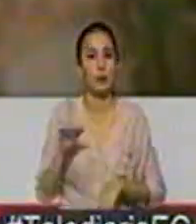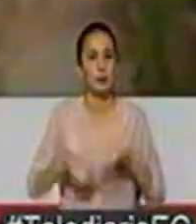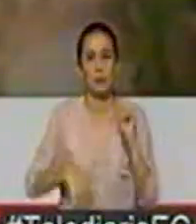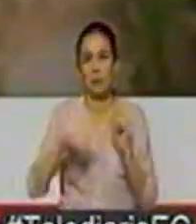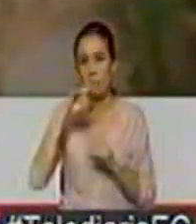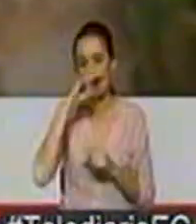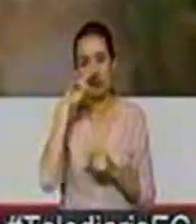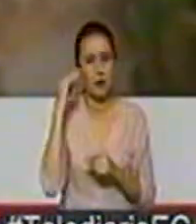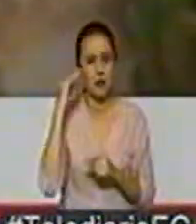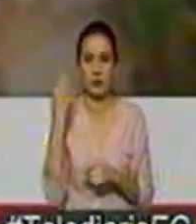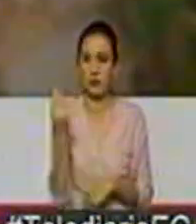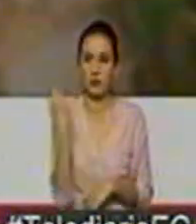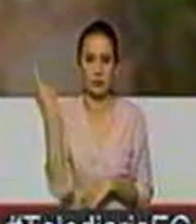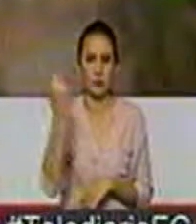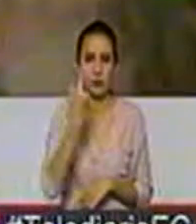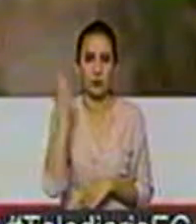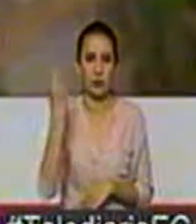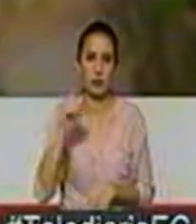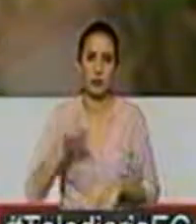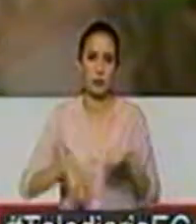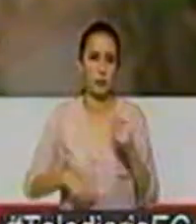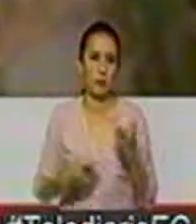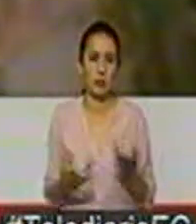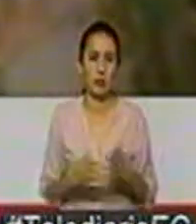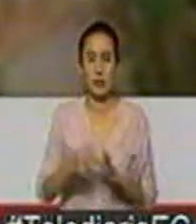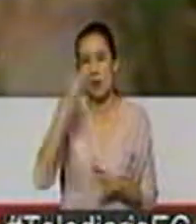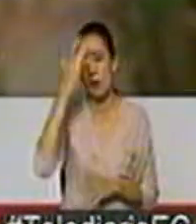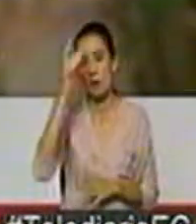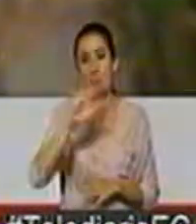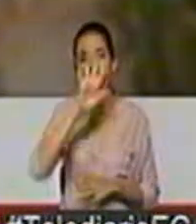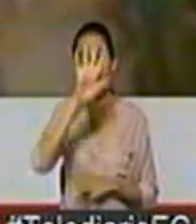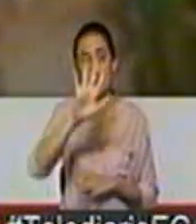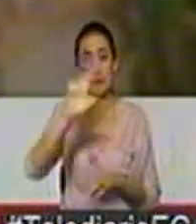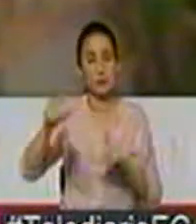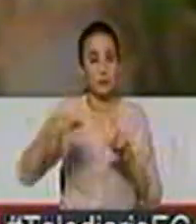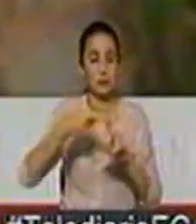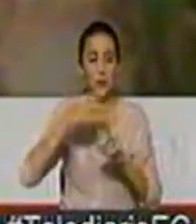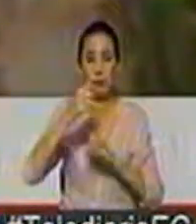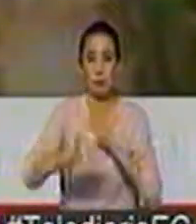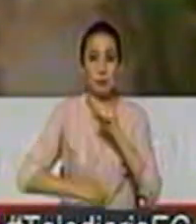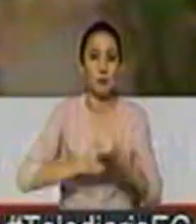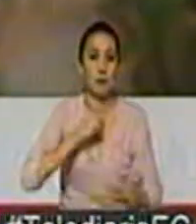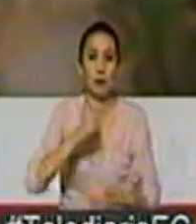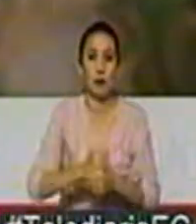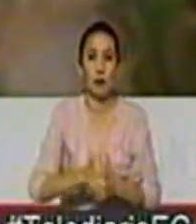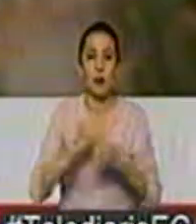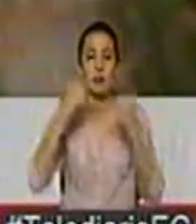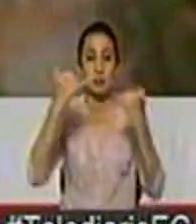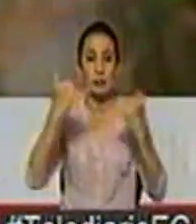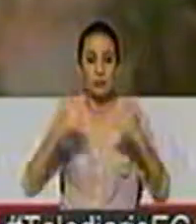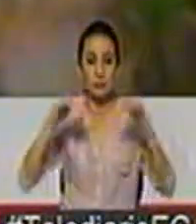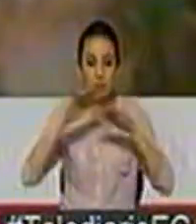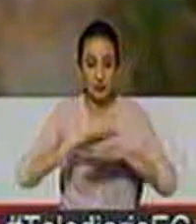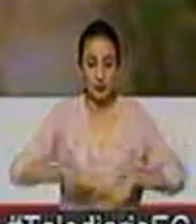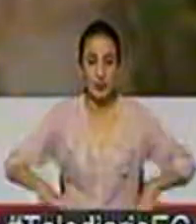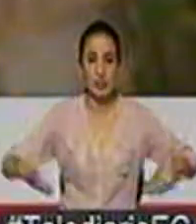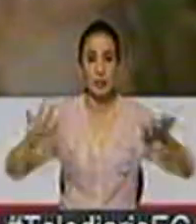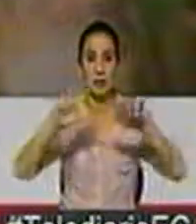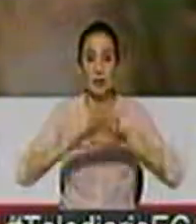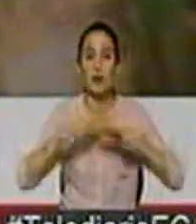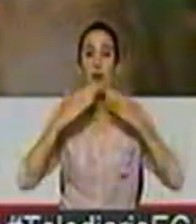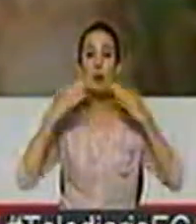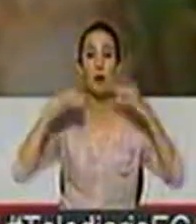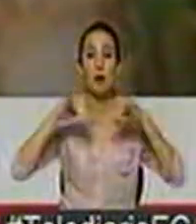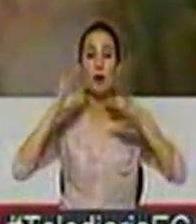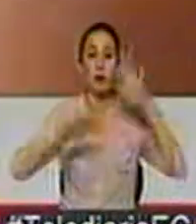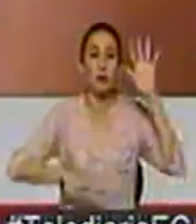de recibir el estímulo pedagógico adecuado, porque los 5 primeros años de vida, recuerden ustedes, son fundamentales, lo repito, para el desarrollo